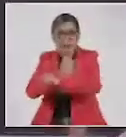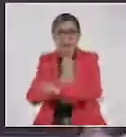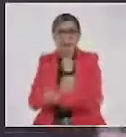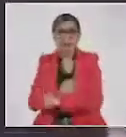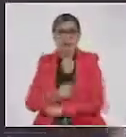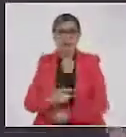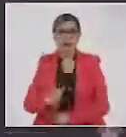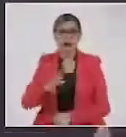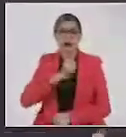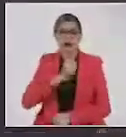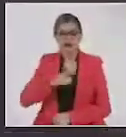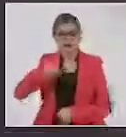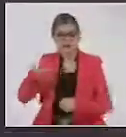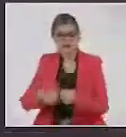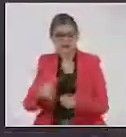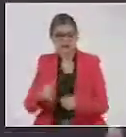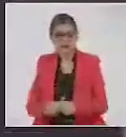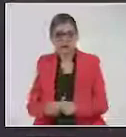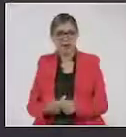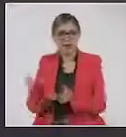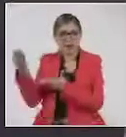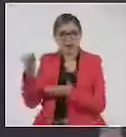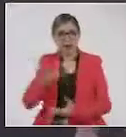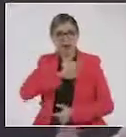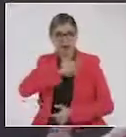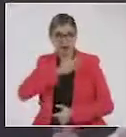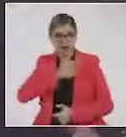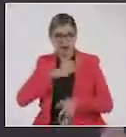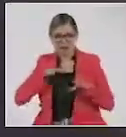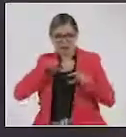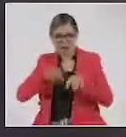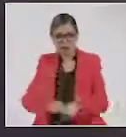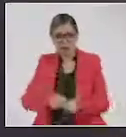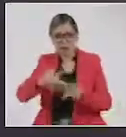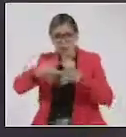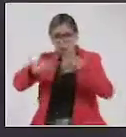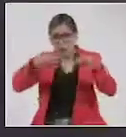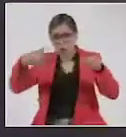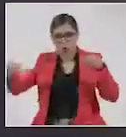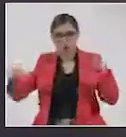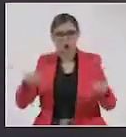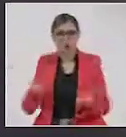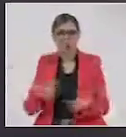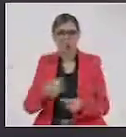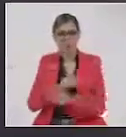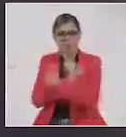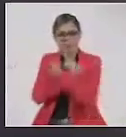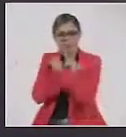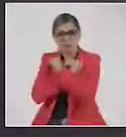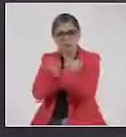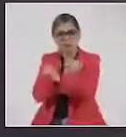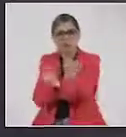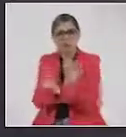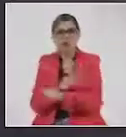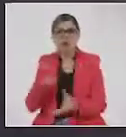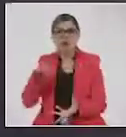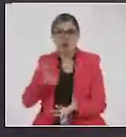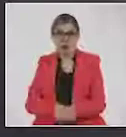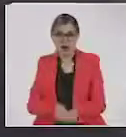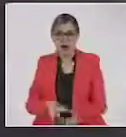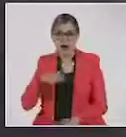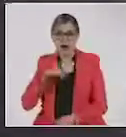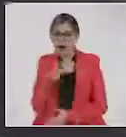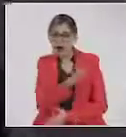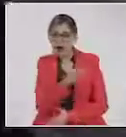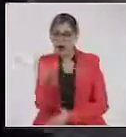través de las enfermedades que trajeron los colonos españoles, además de alimañas, ¿no?, que también representan pues que estuvieron dentro de los campos,